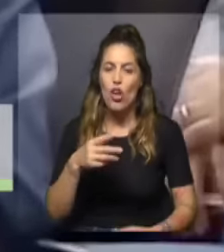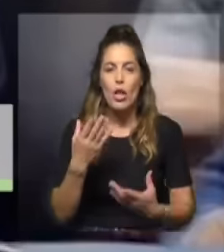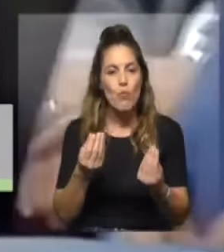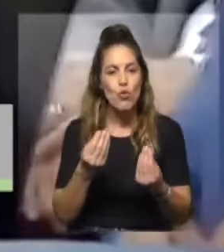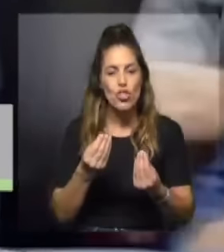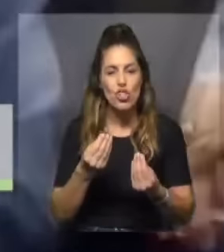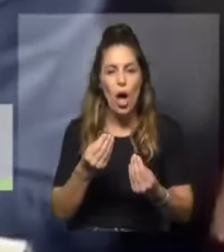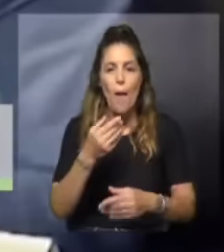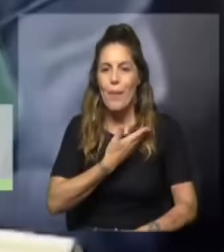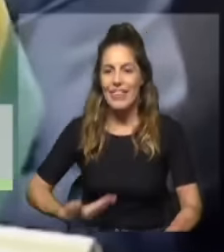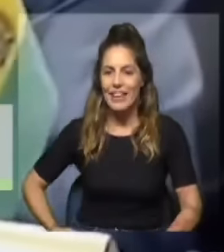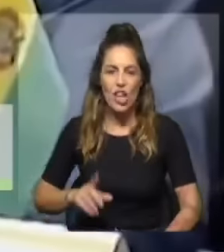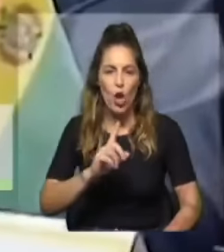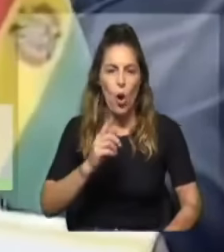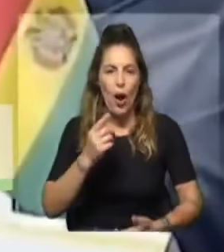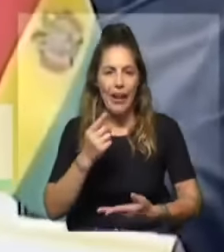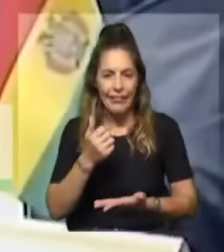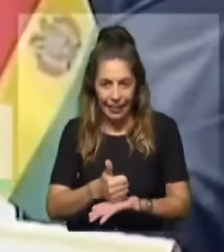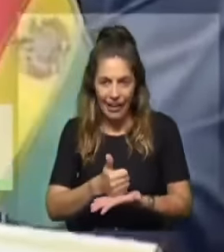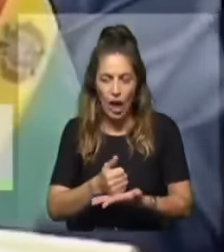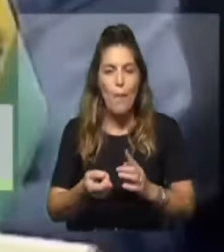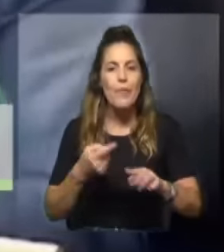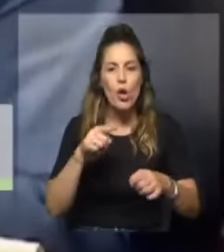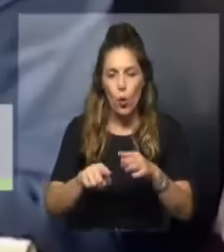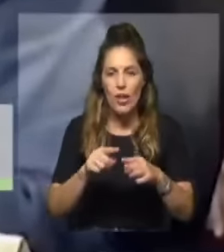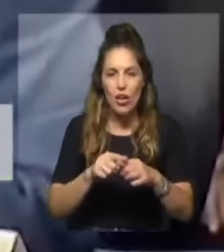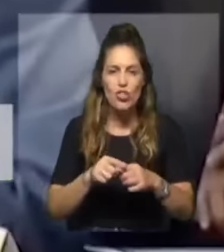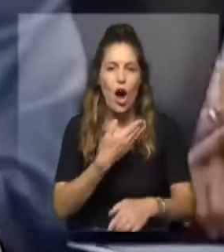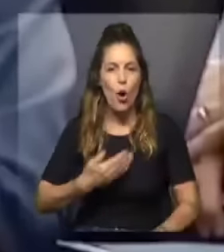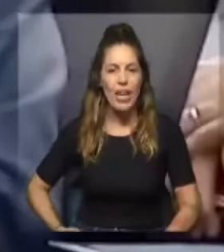mandatarios vinculados a gobiernos liberales o de derecha incluido